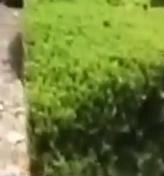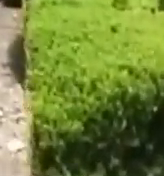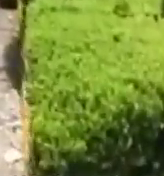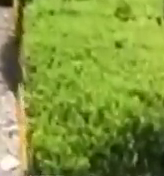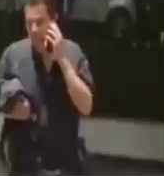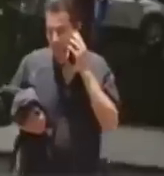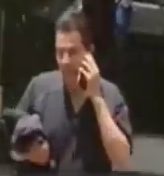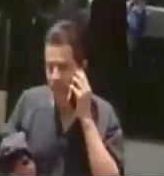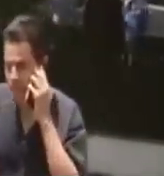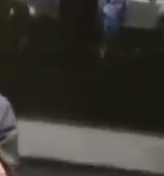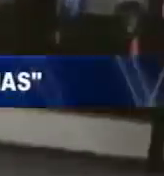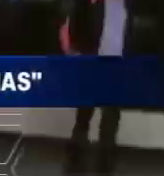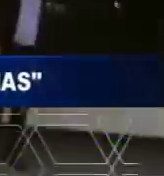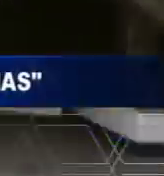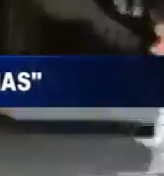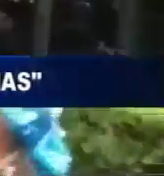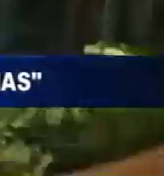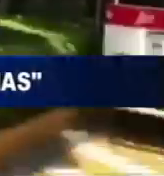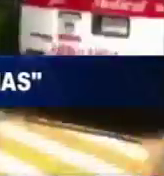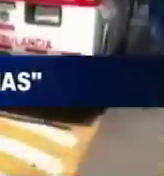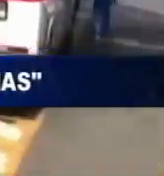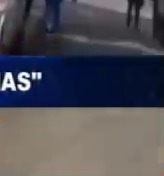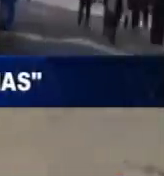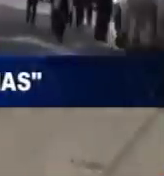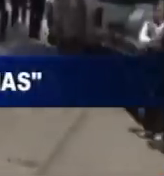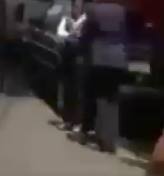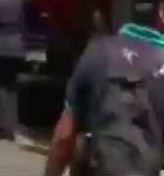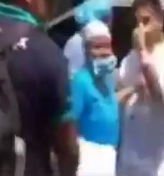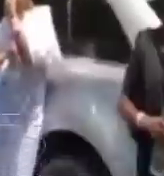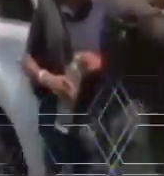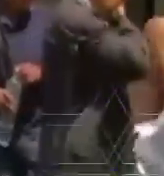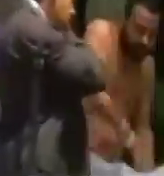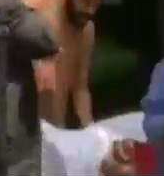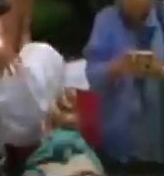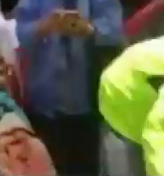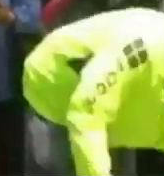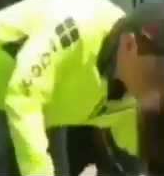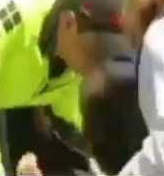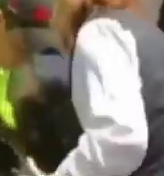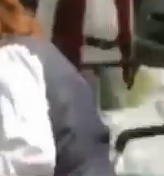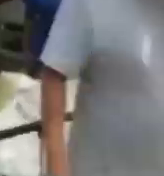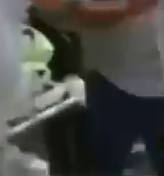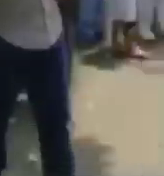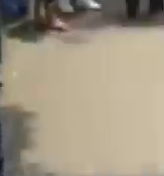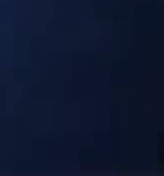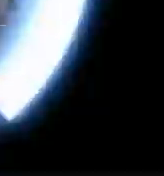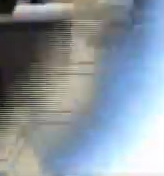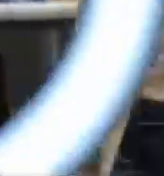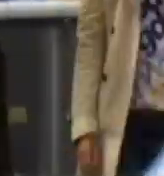en méxico un sismo de magnitud 5.2 provocó alerta sísmica en la ciudad capital